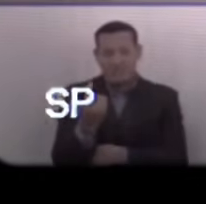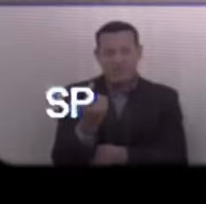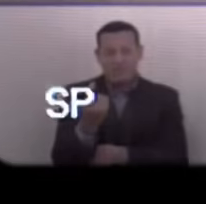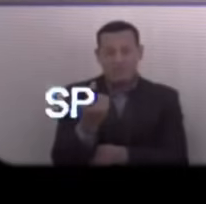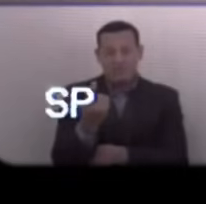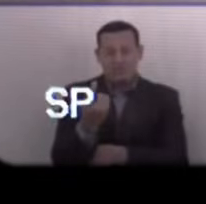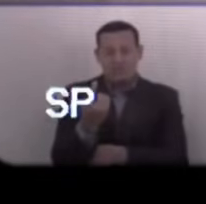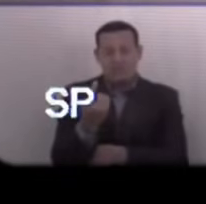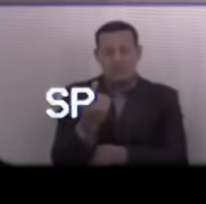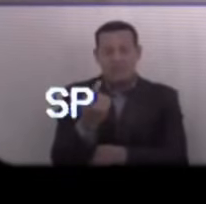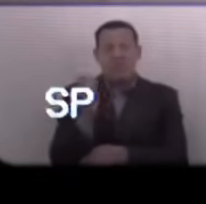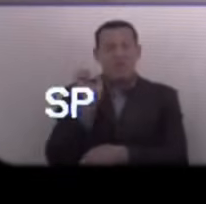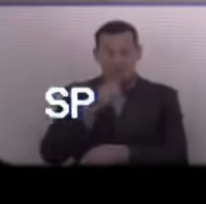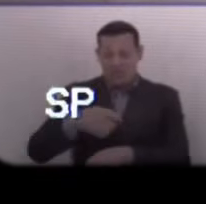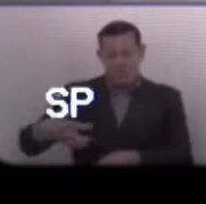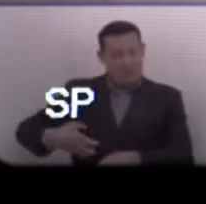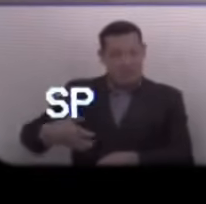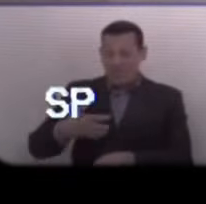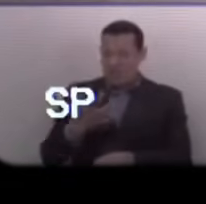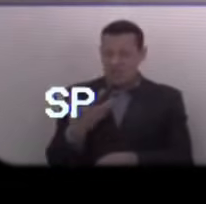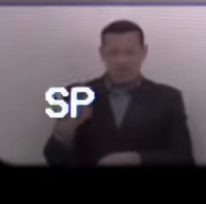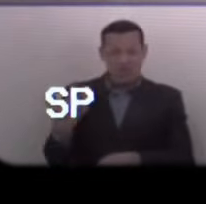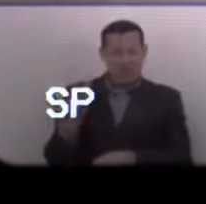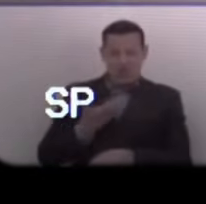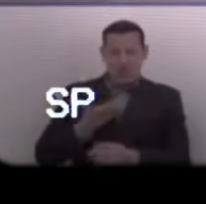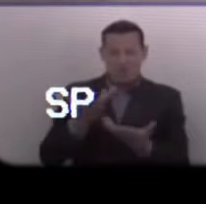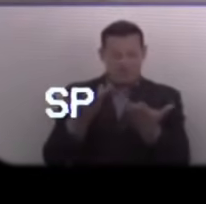Y te pueden mentir todo lo que tú querás.